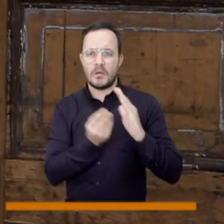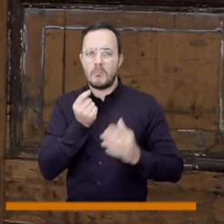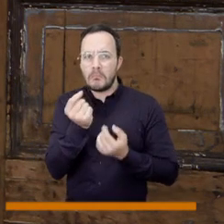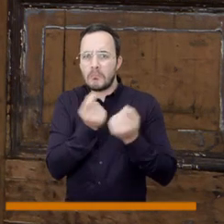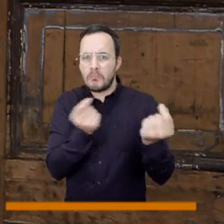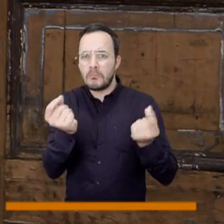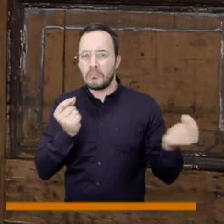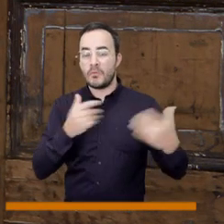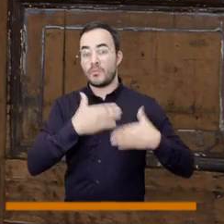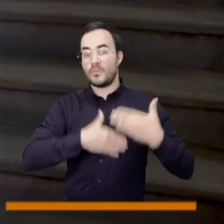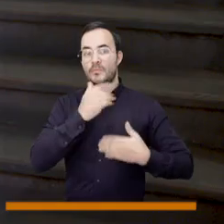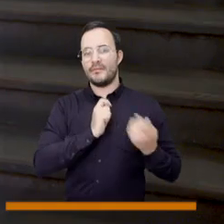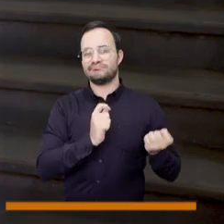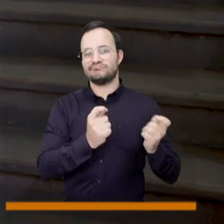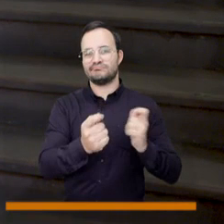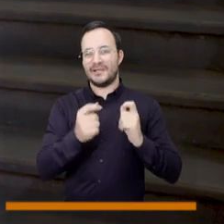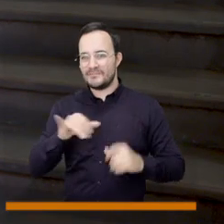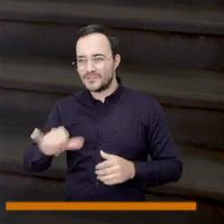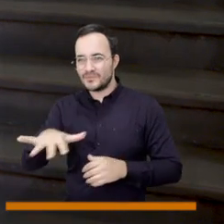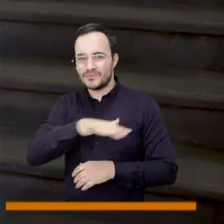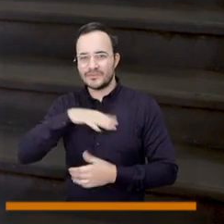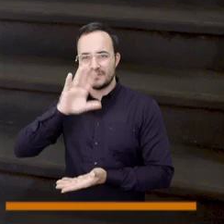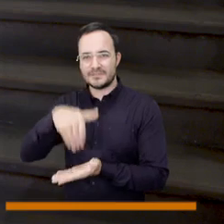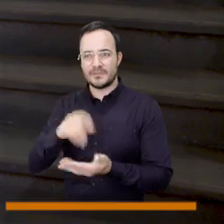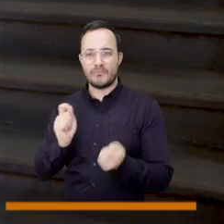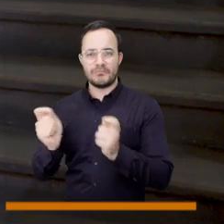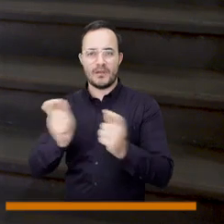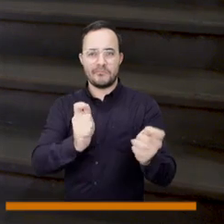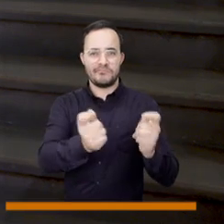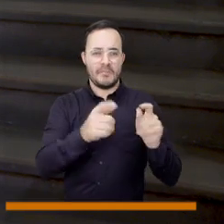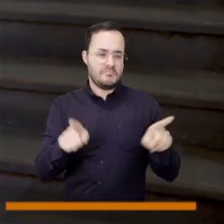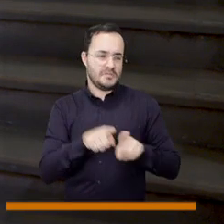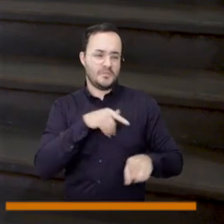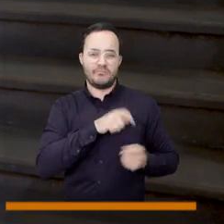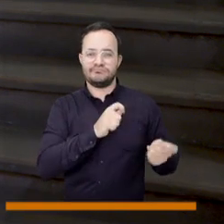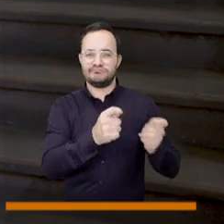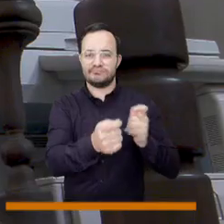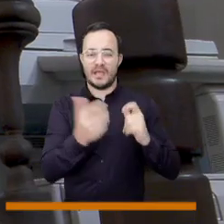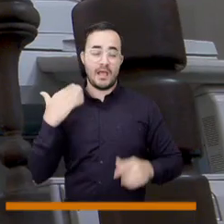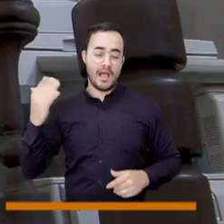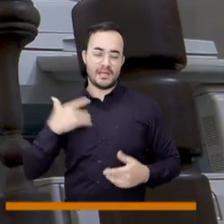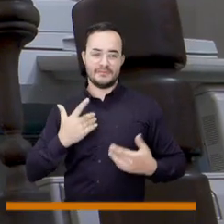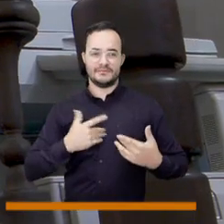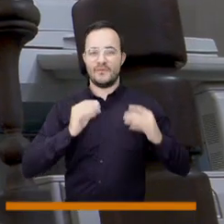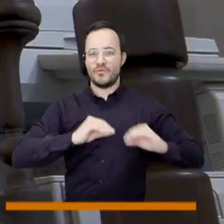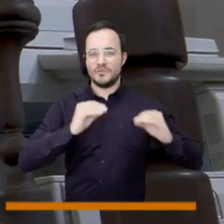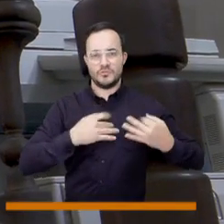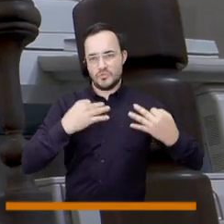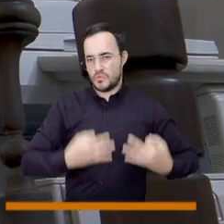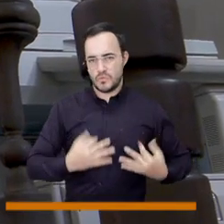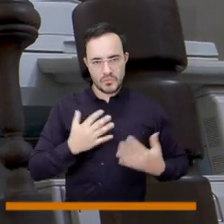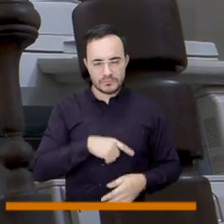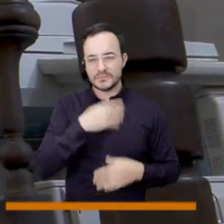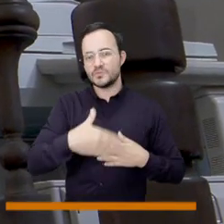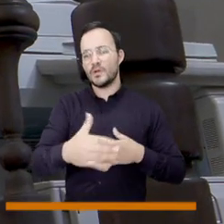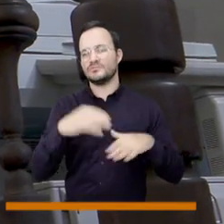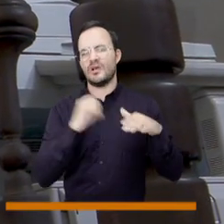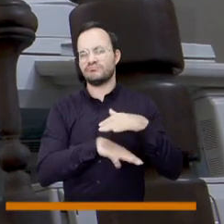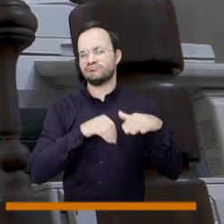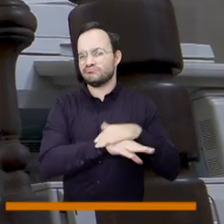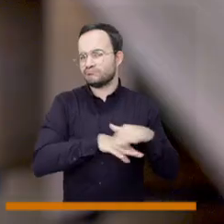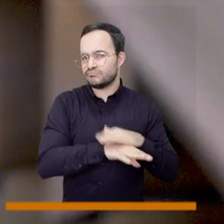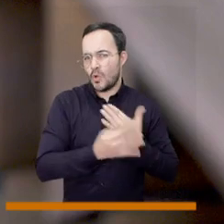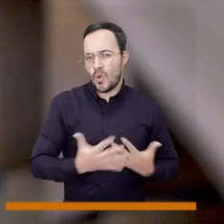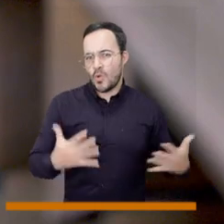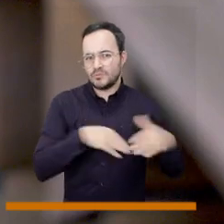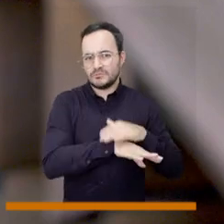se ha ido transformando el centro fue en algún momento un centro de Educación no formal en algún momento fue una bodega más